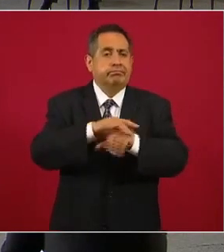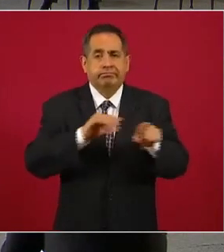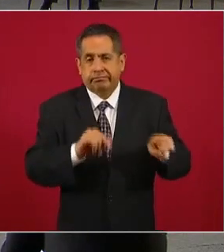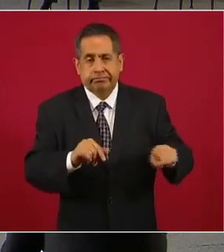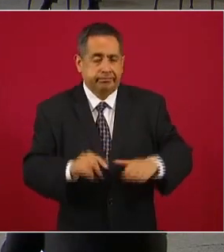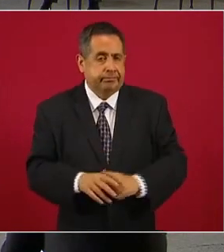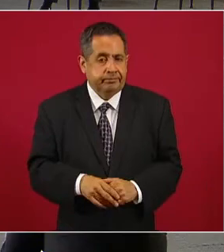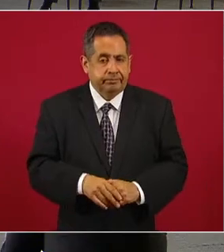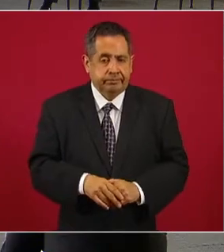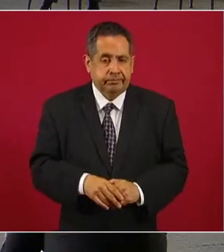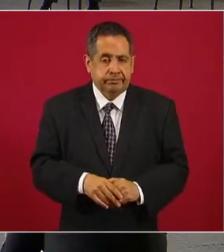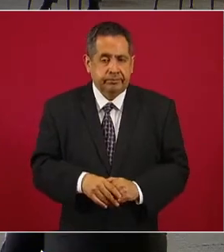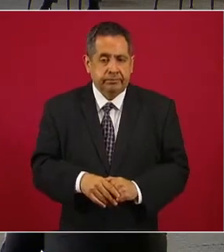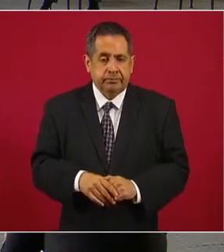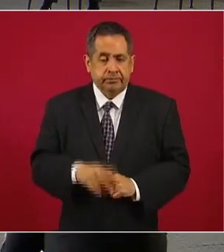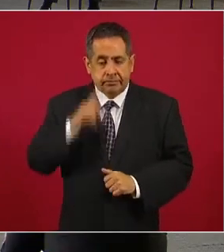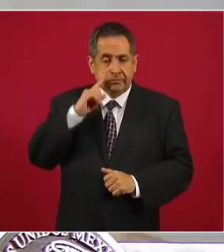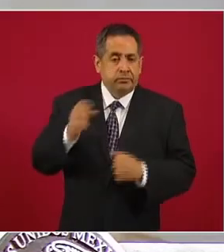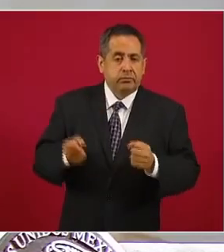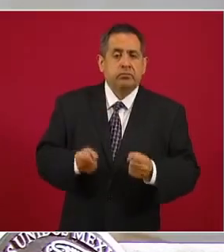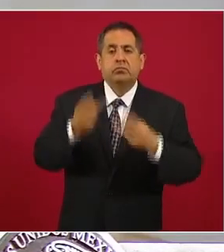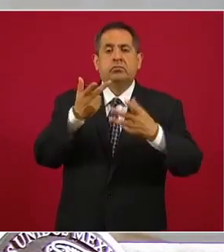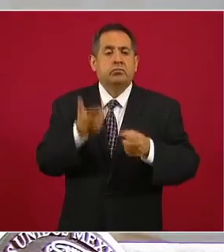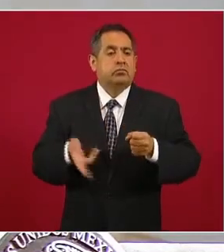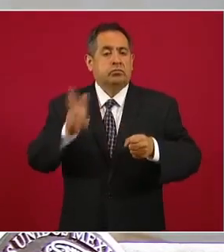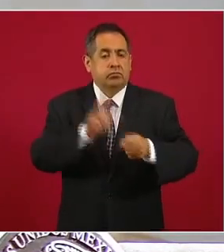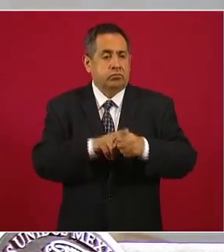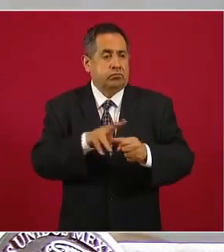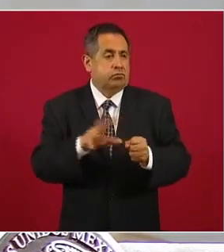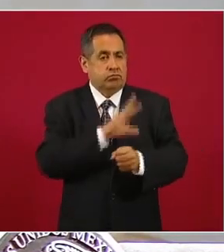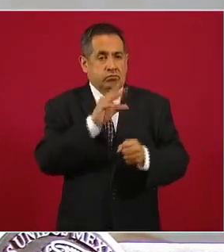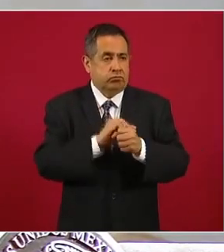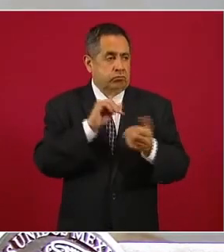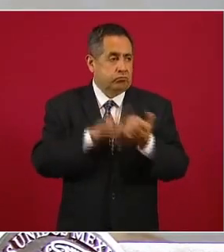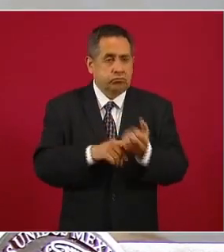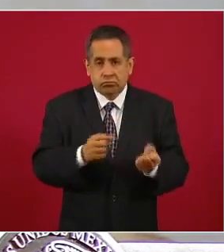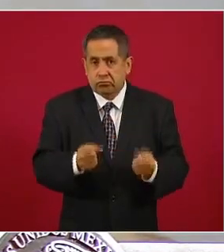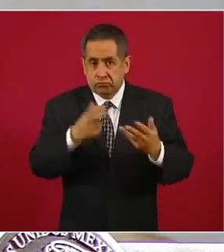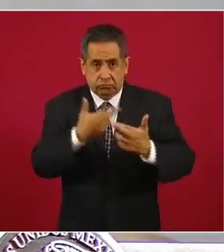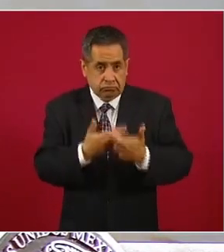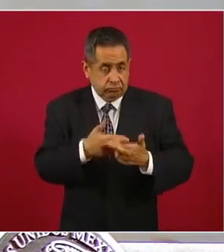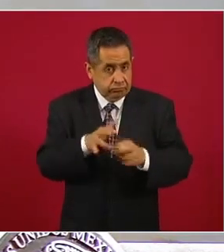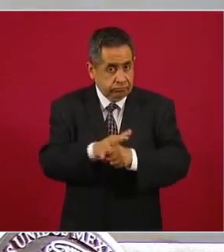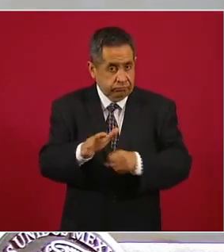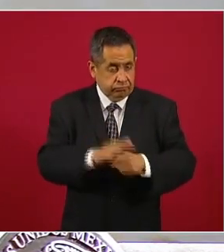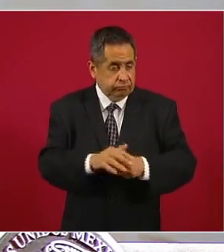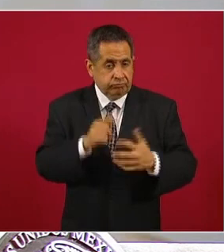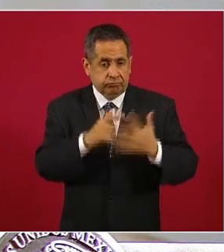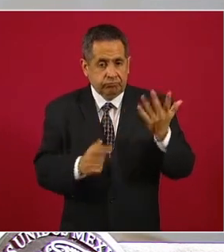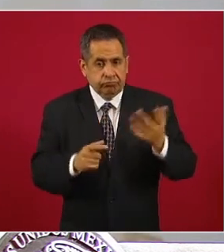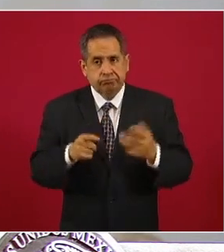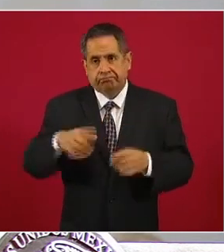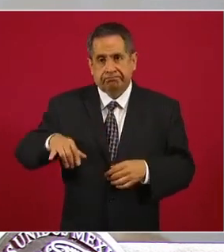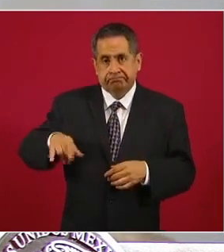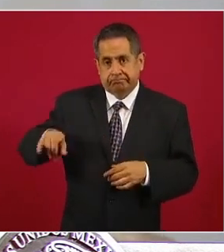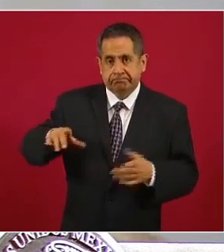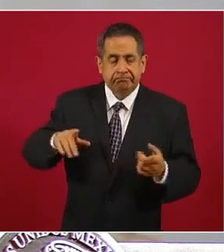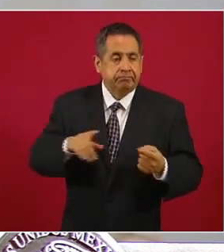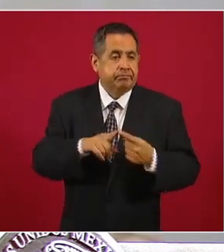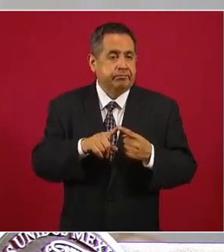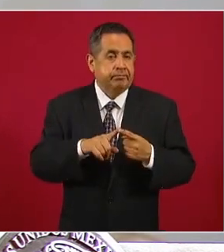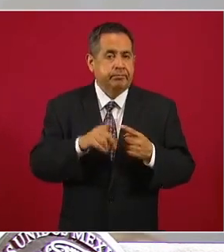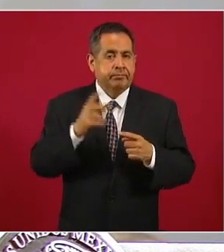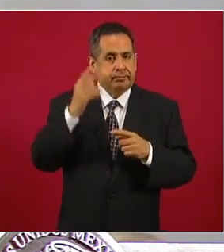registrados. Terminamos con la ocupación hospitalaria, que es el otro indicador muy importante de interés durante toda la fase